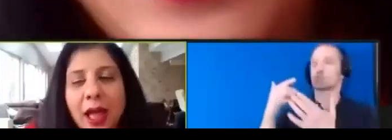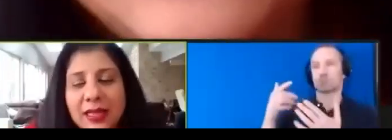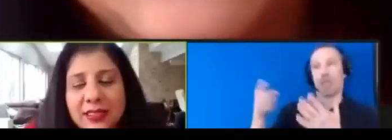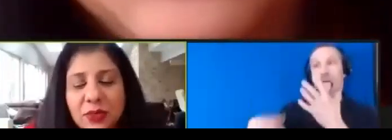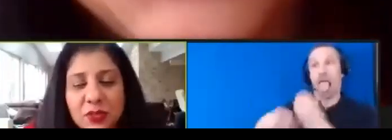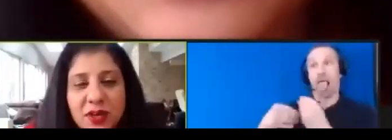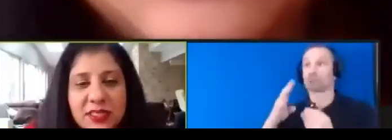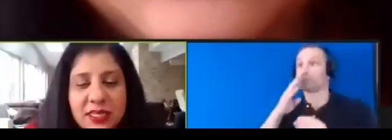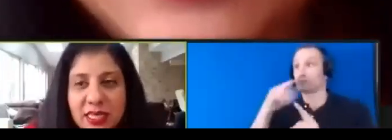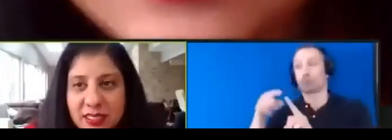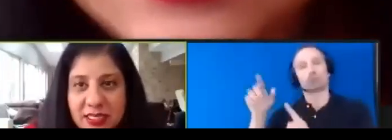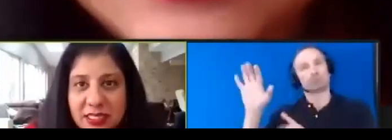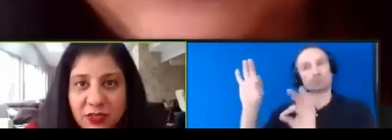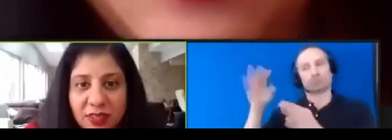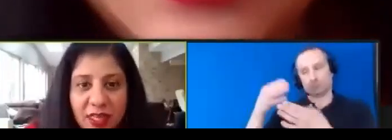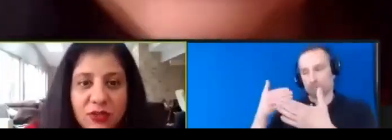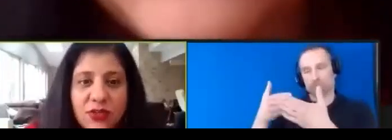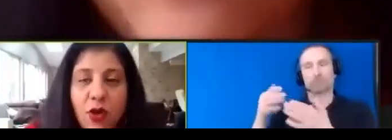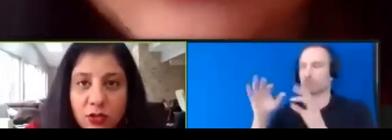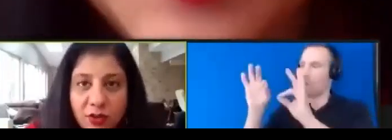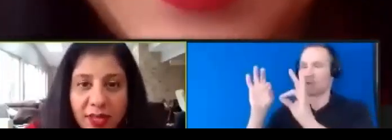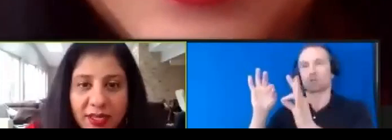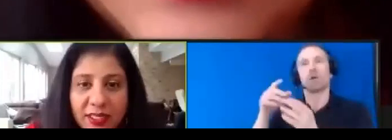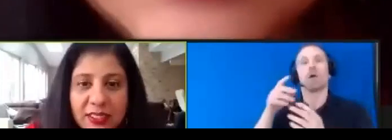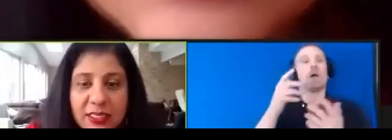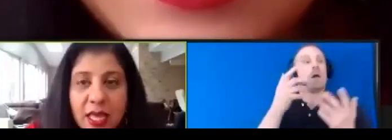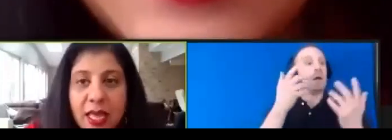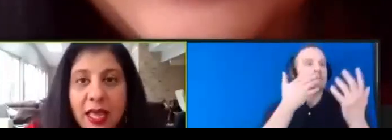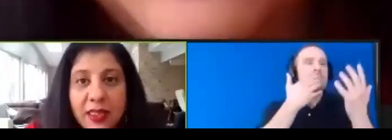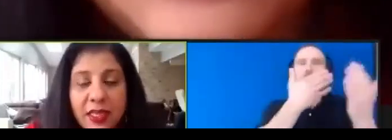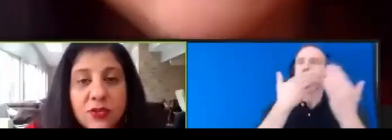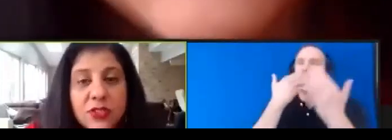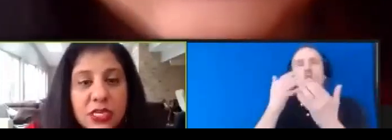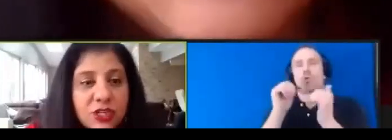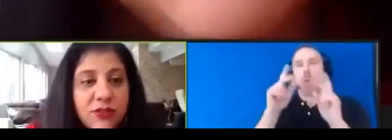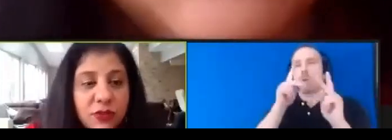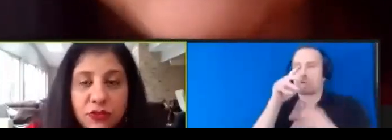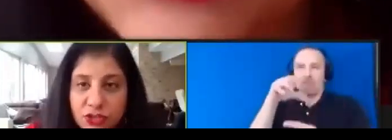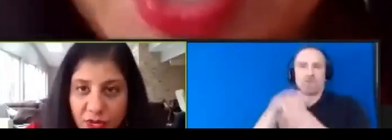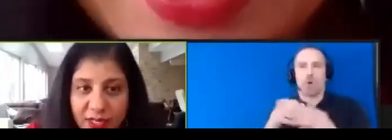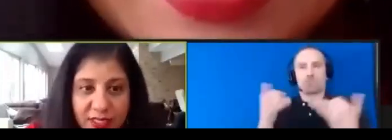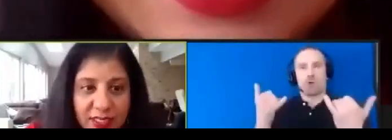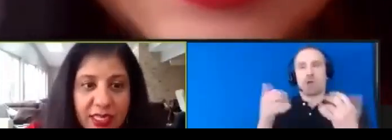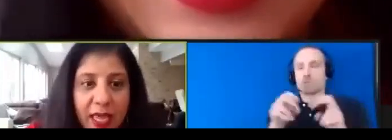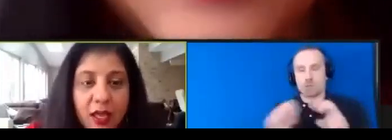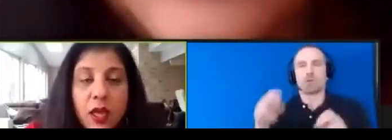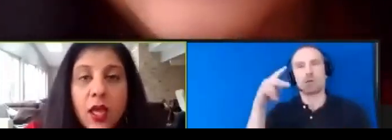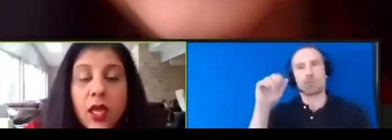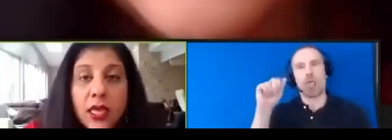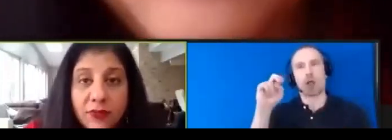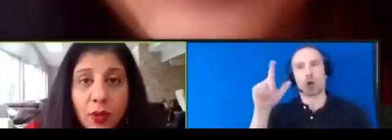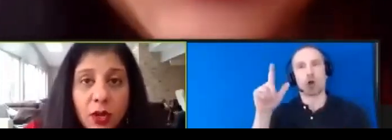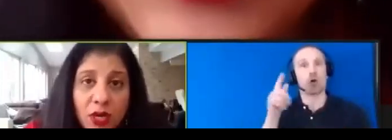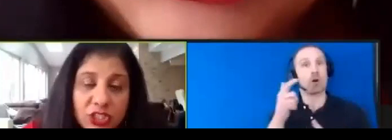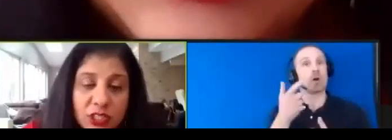los comentarios al final es excelente quería extender el agradecimiento sincero a